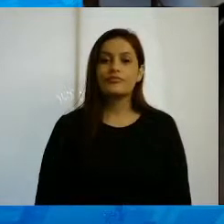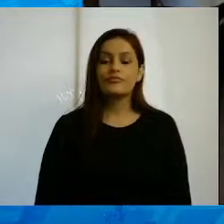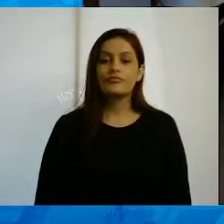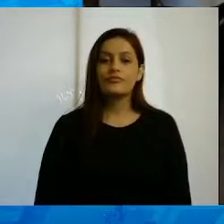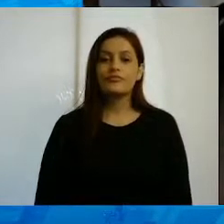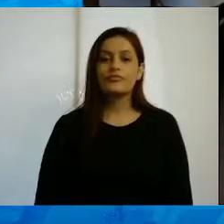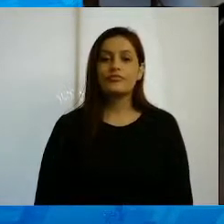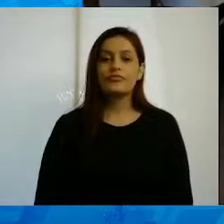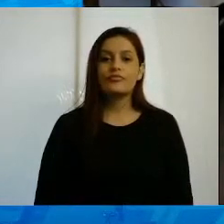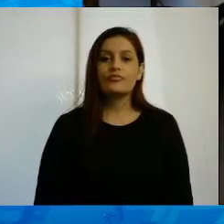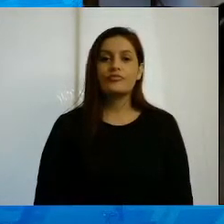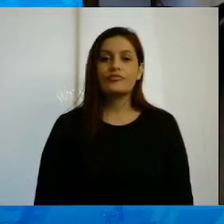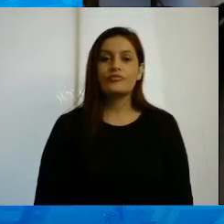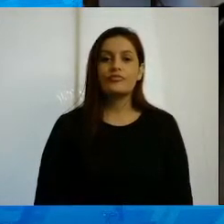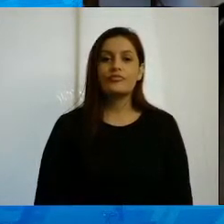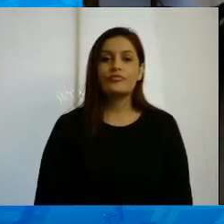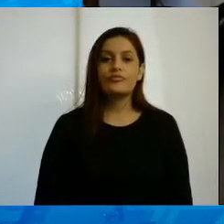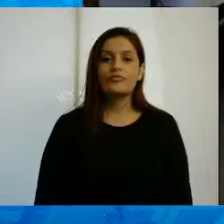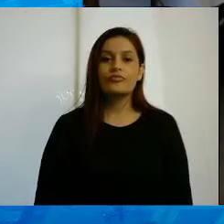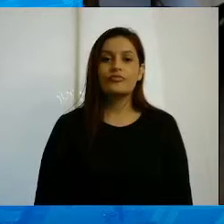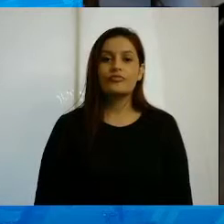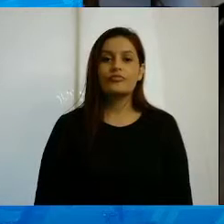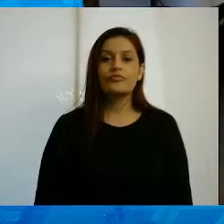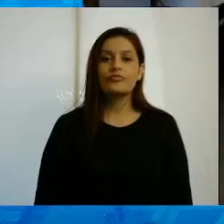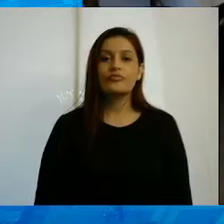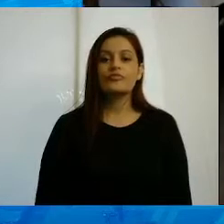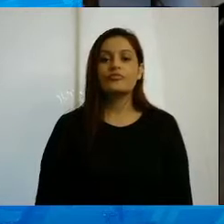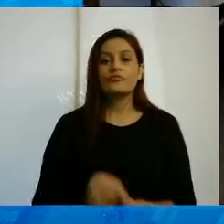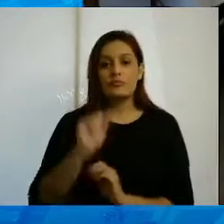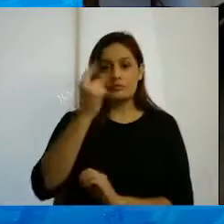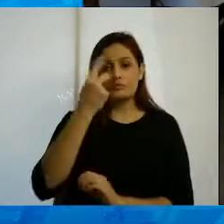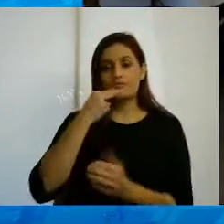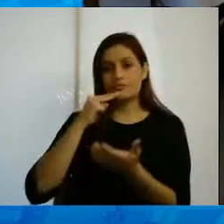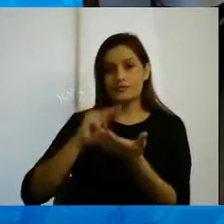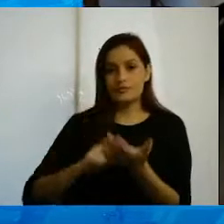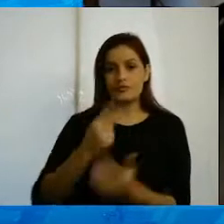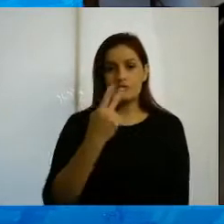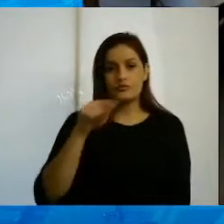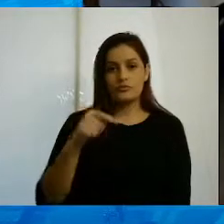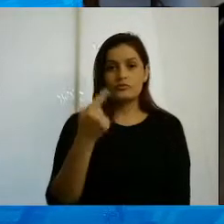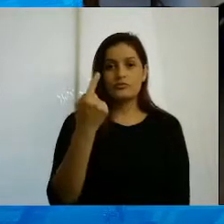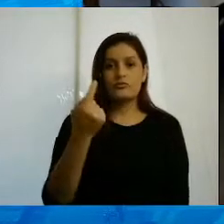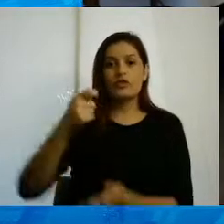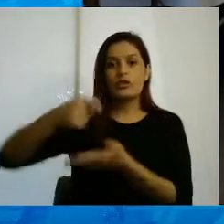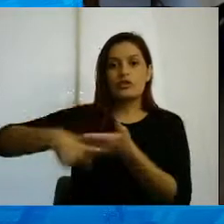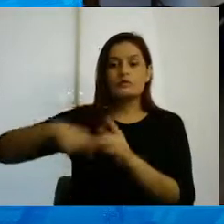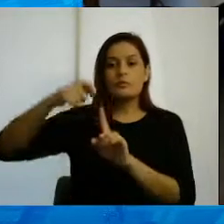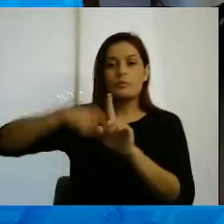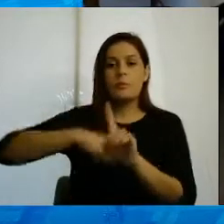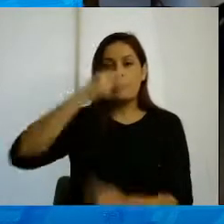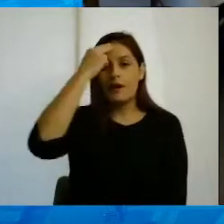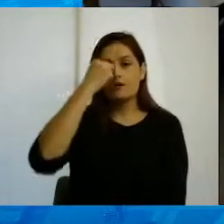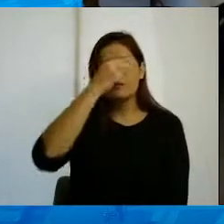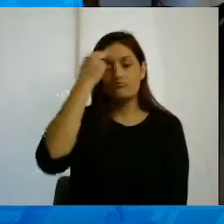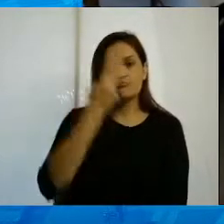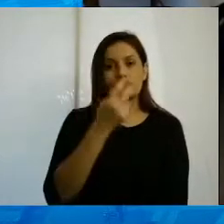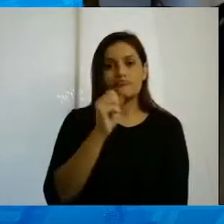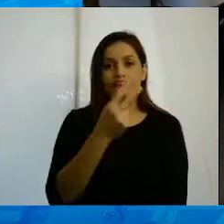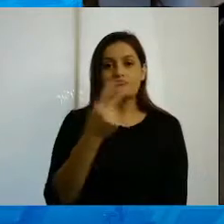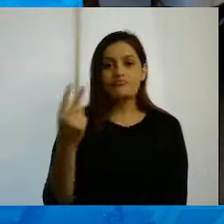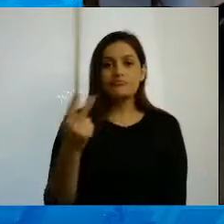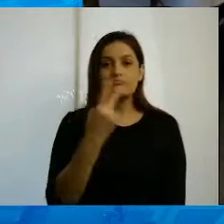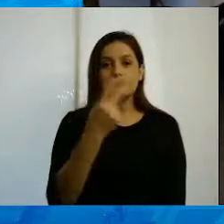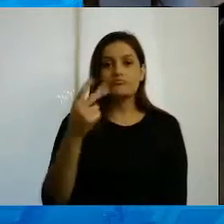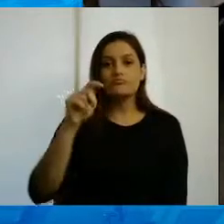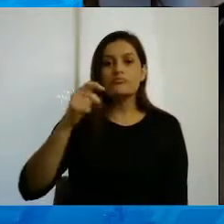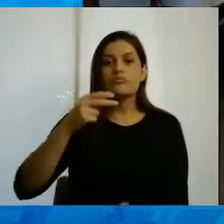Secretario. Pasamos entonces a la correspondencia. 2.1, contrataciones del mes de marzo del 2002. 2.2,